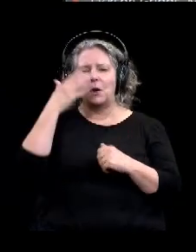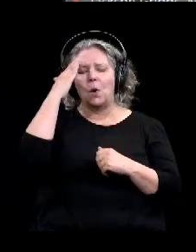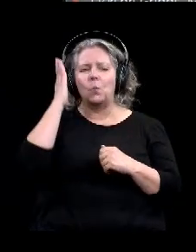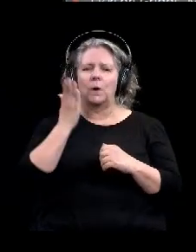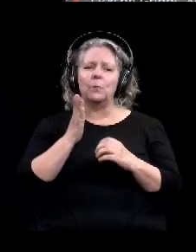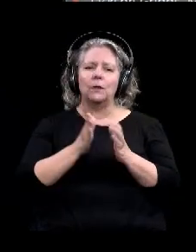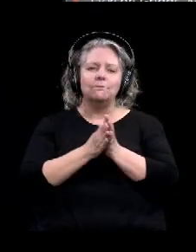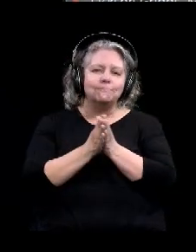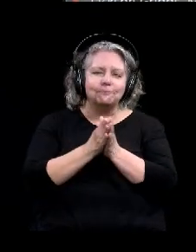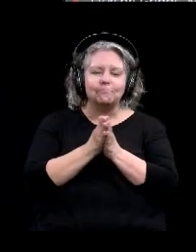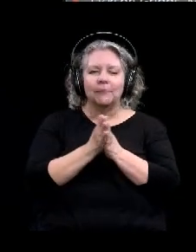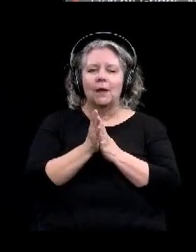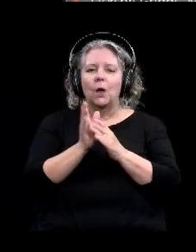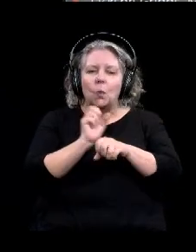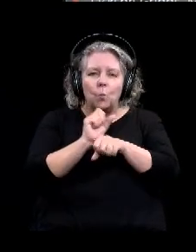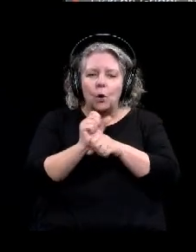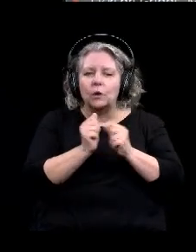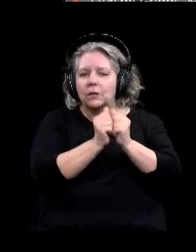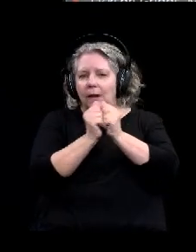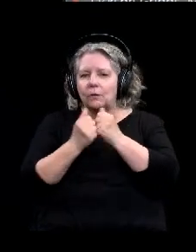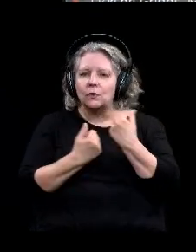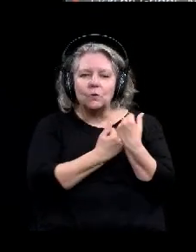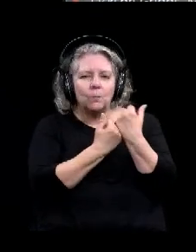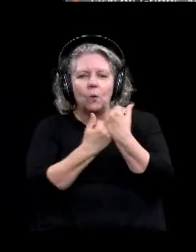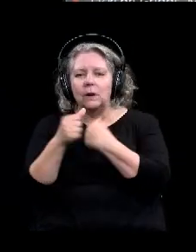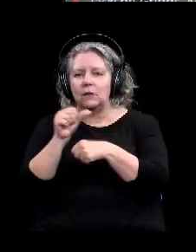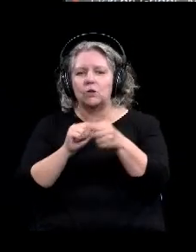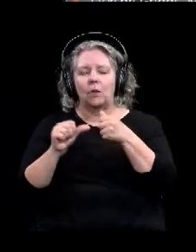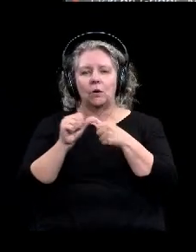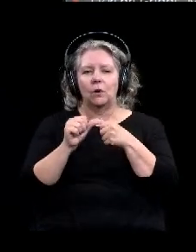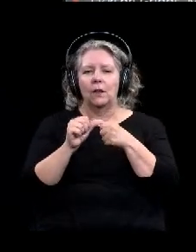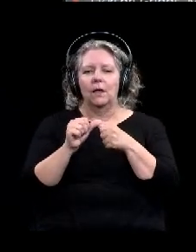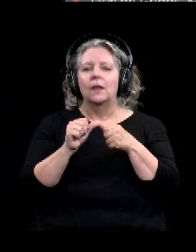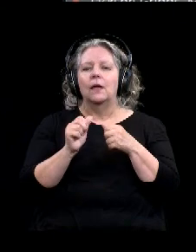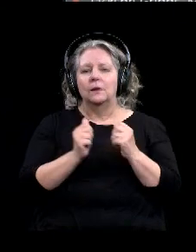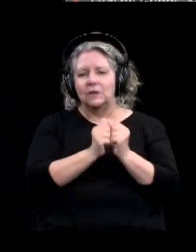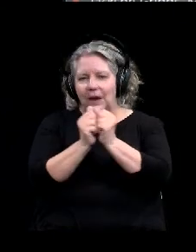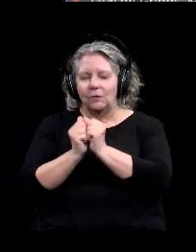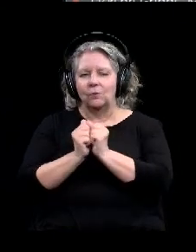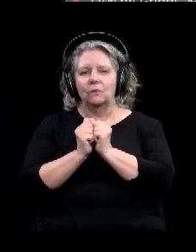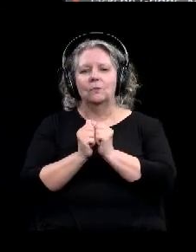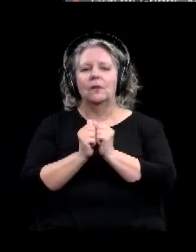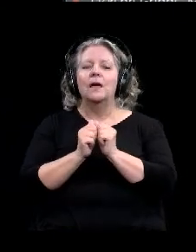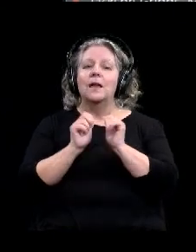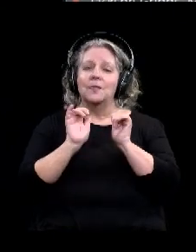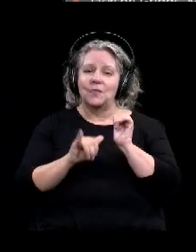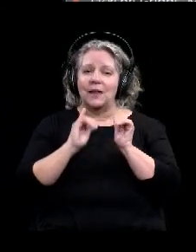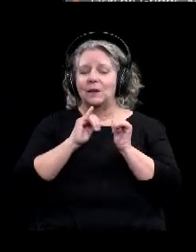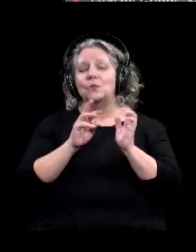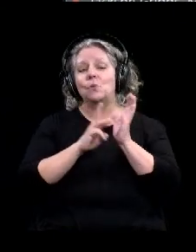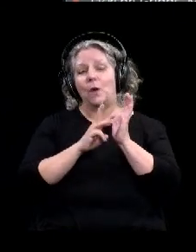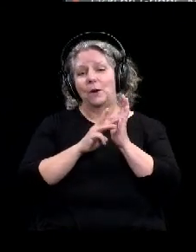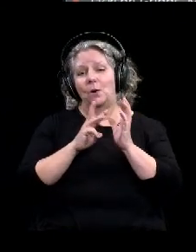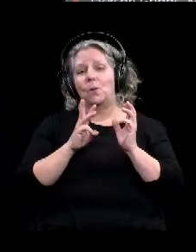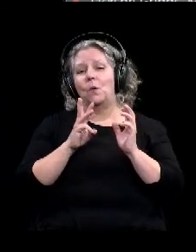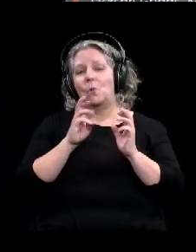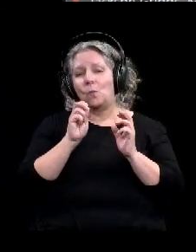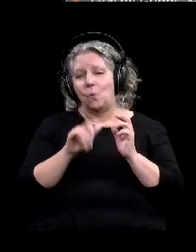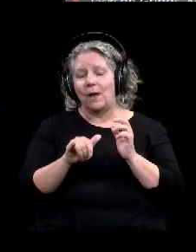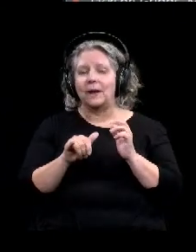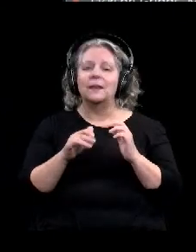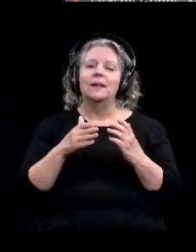porque así es el modo de wake on gracias por estar con nosotros y te cuiden singh y te tengan un buen